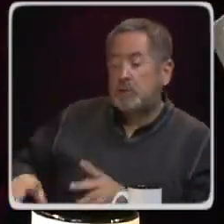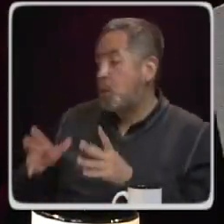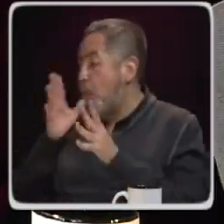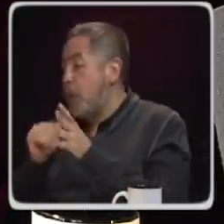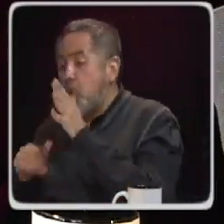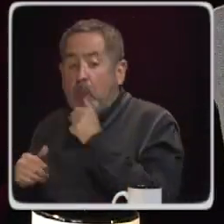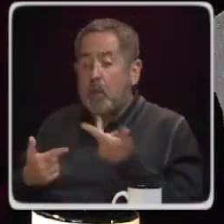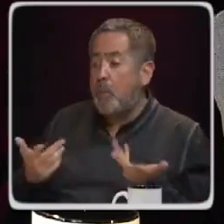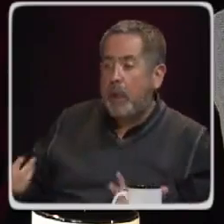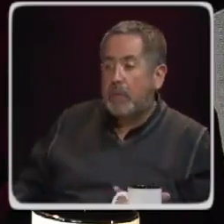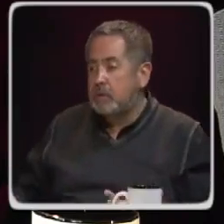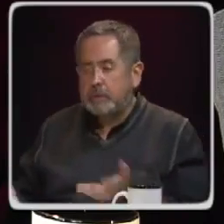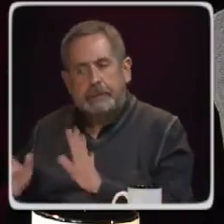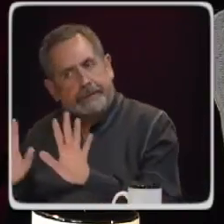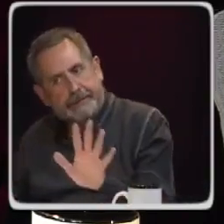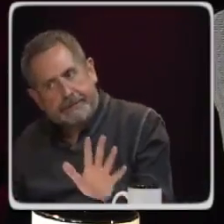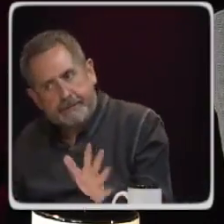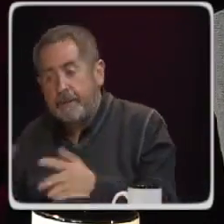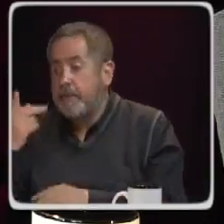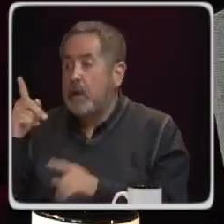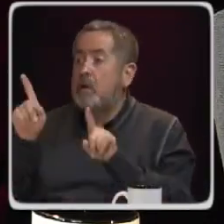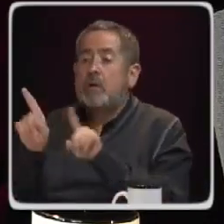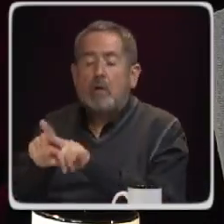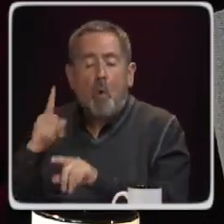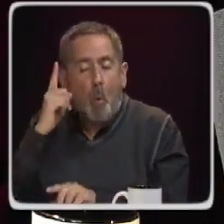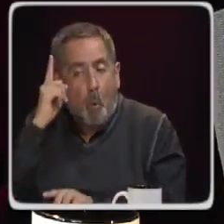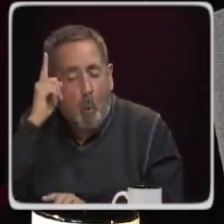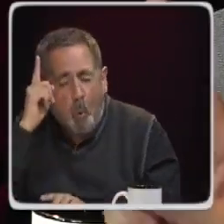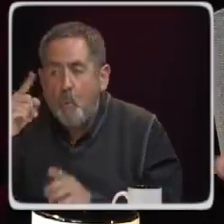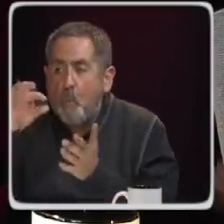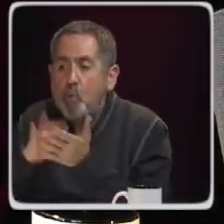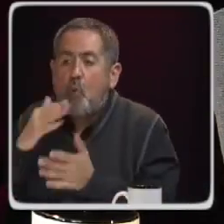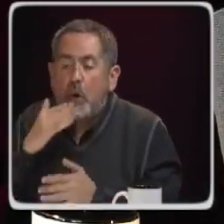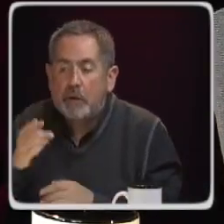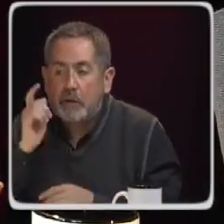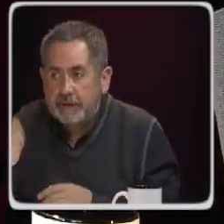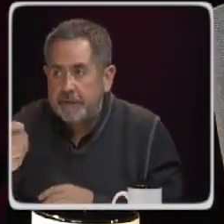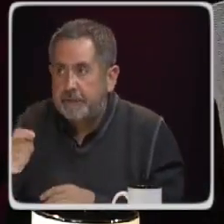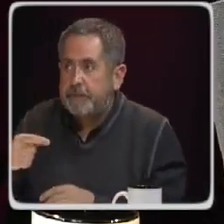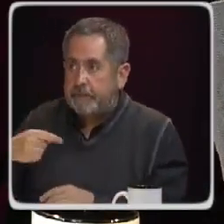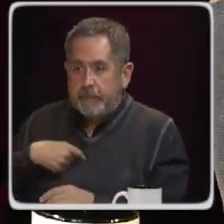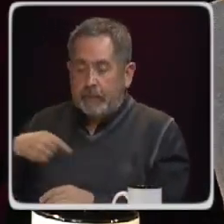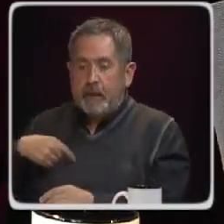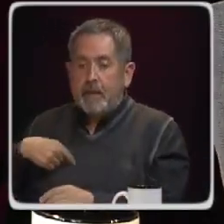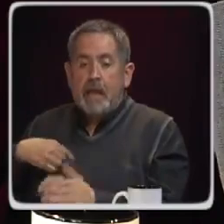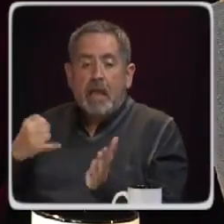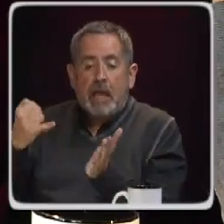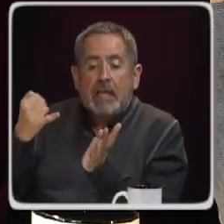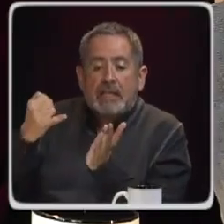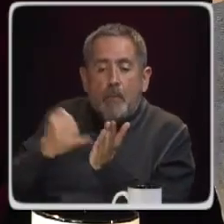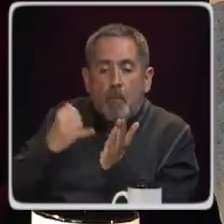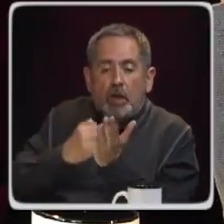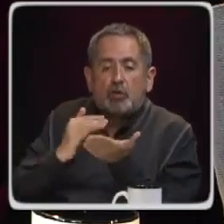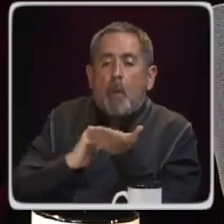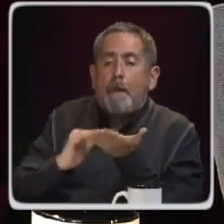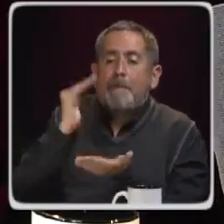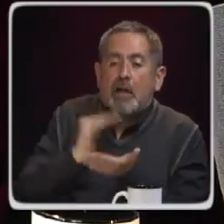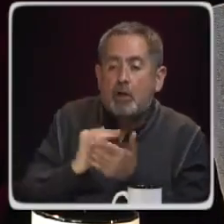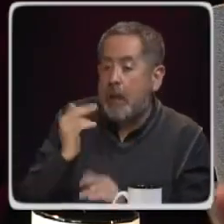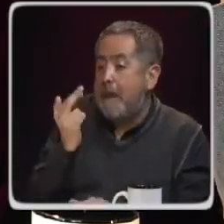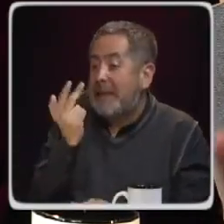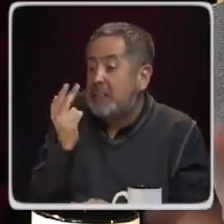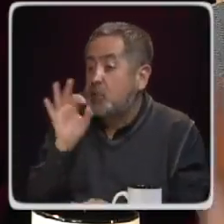evidencia justamente muestra que hasta que no se obliga vía las acciones afirmativas que garantiza la representación, no